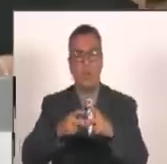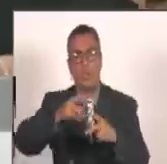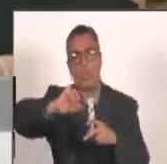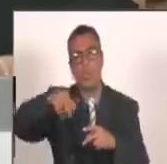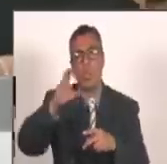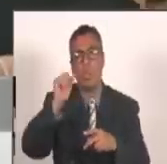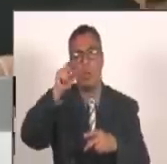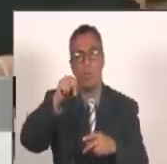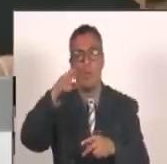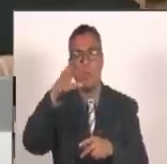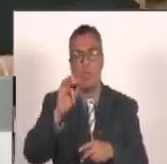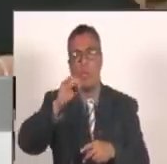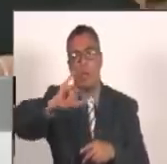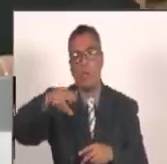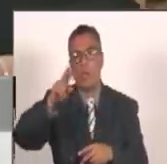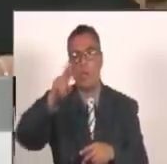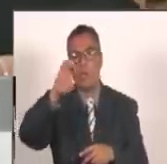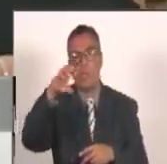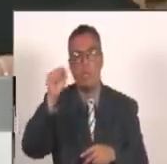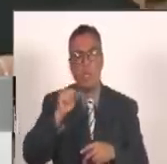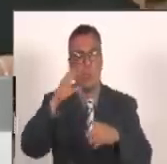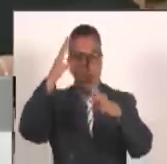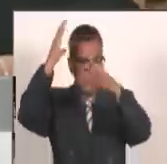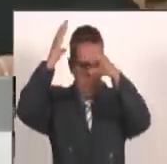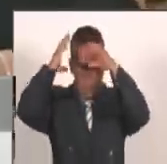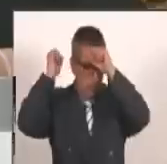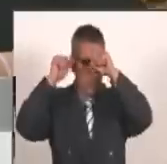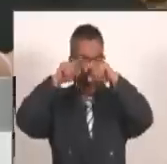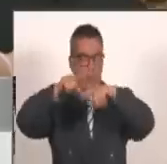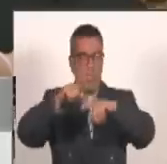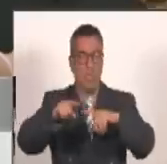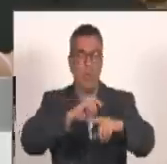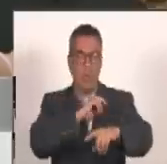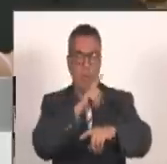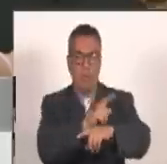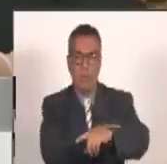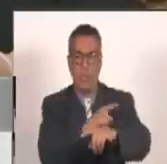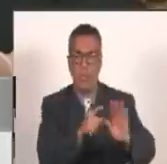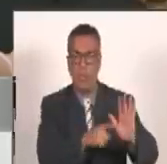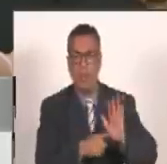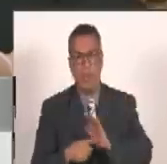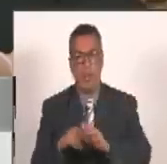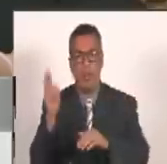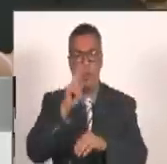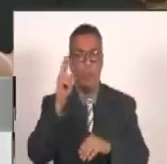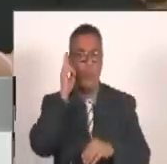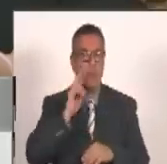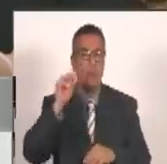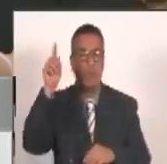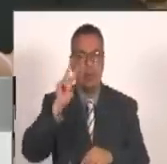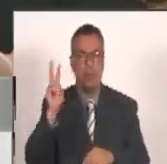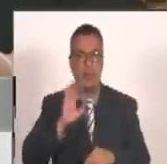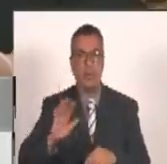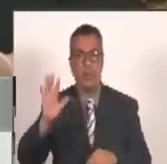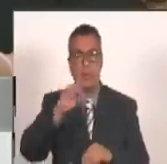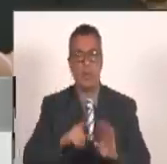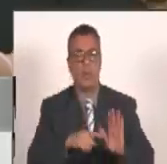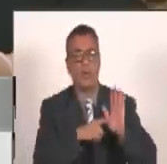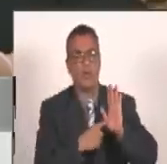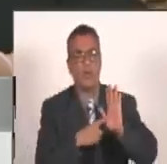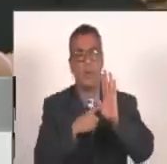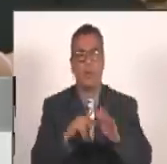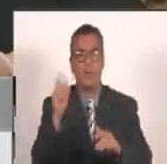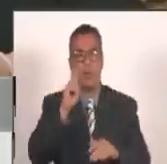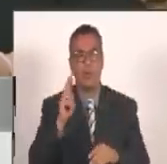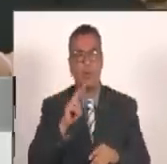Juan Carlos Fernández Juárez como embajador extraordinario y plenipotenciario de la República Bolivariana de Venezuela ante